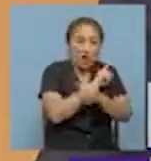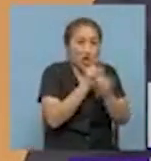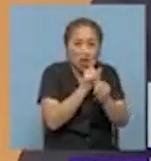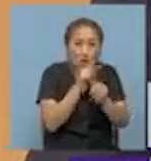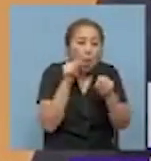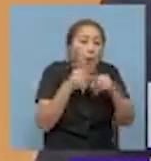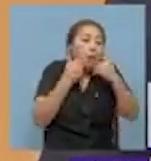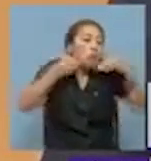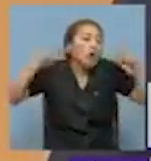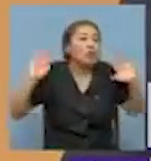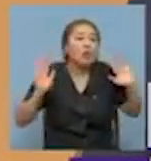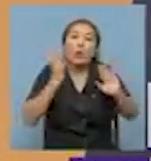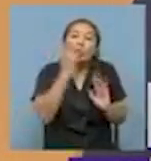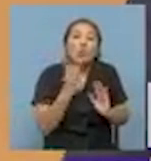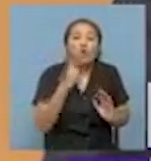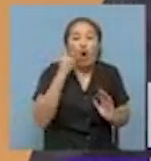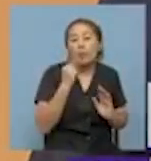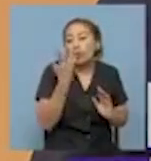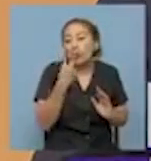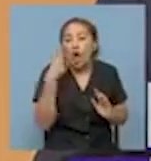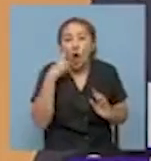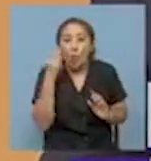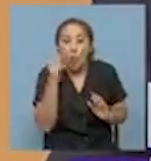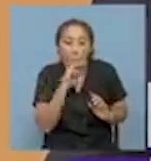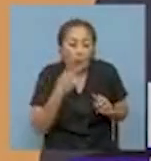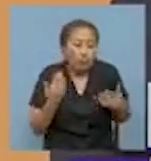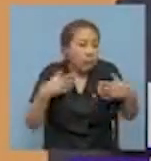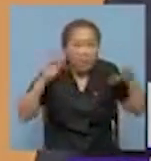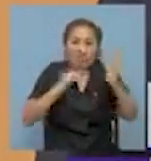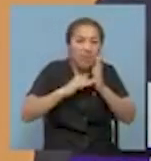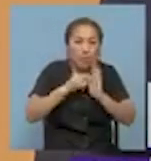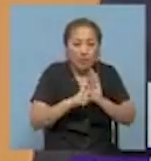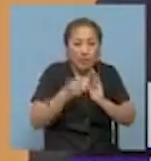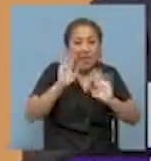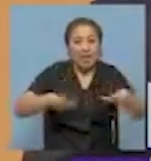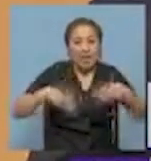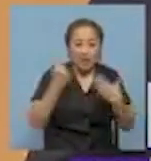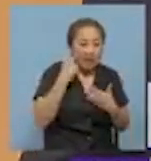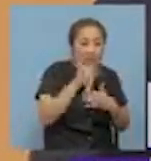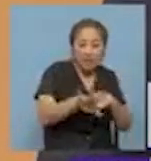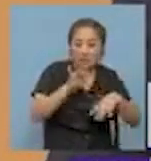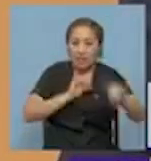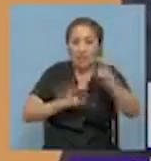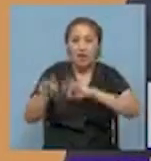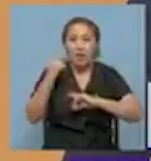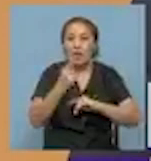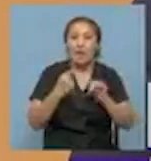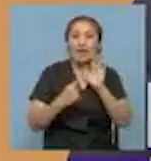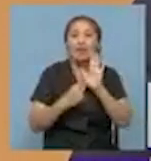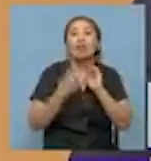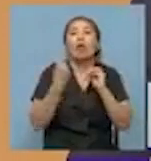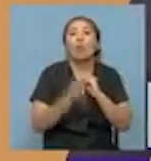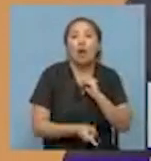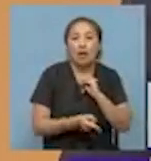lo que se auto perciban y entonces tienen que probar una serie de géneros y ver con cuál se sienten más identificados esto